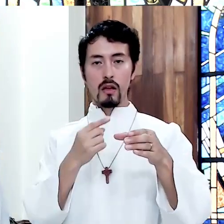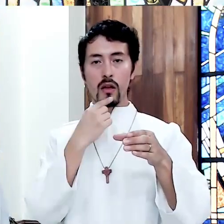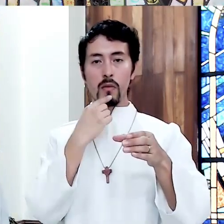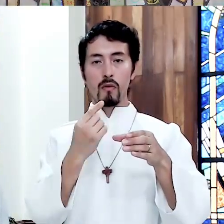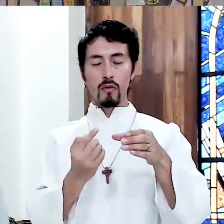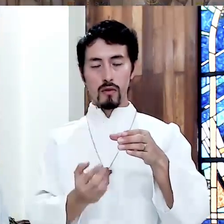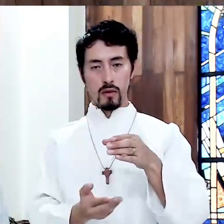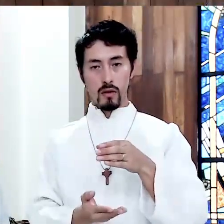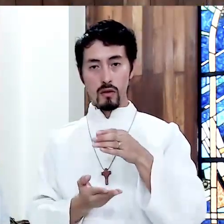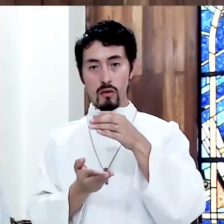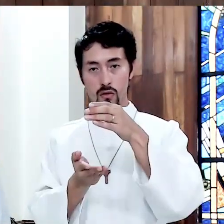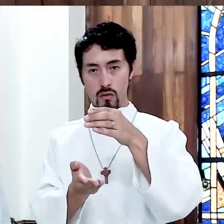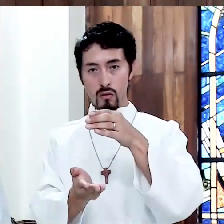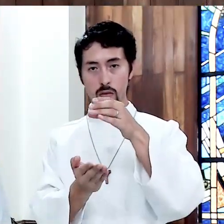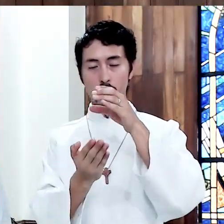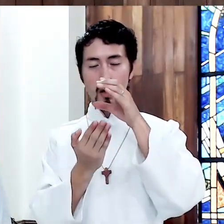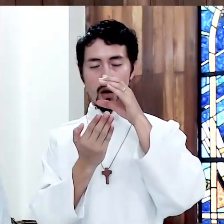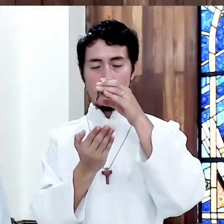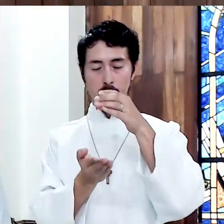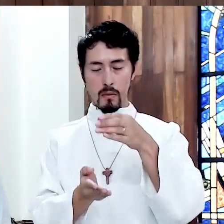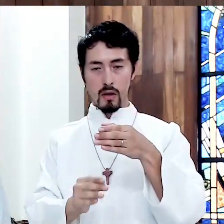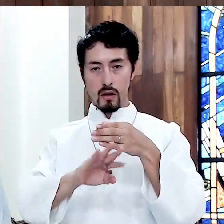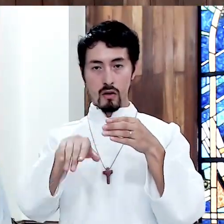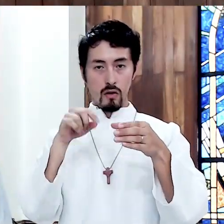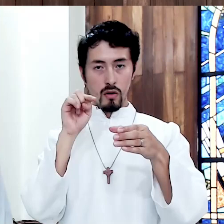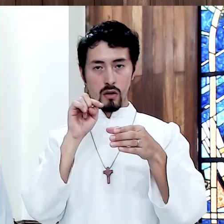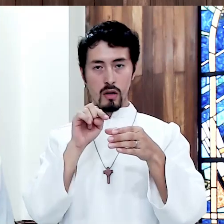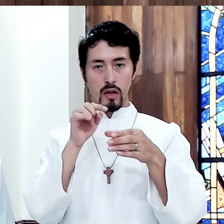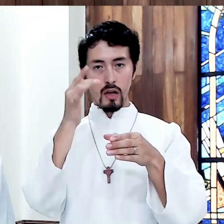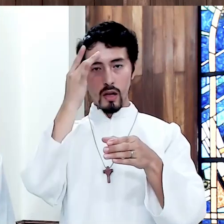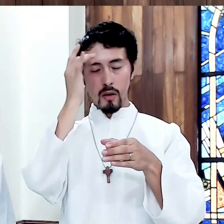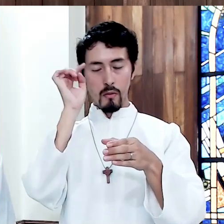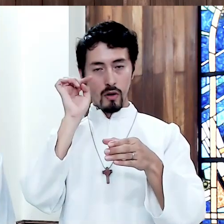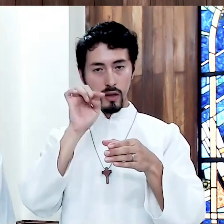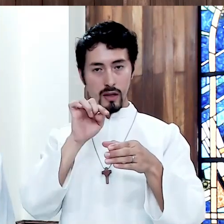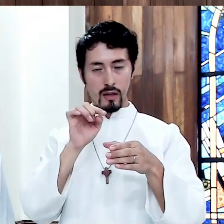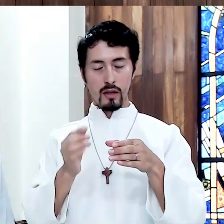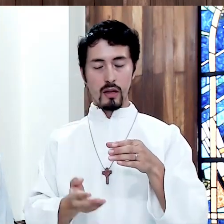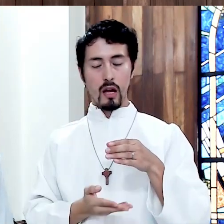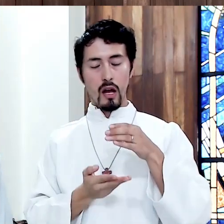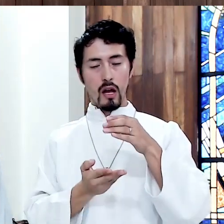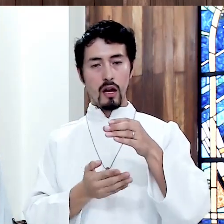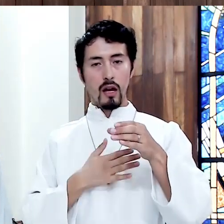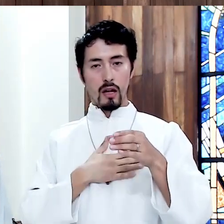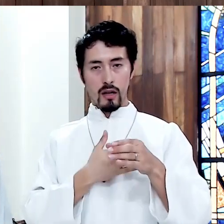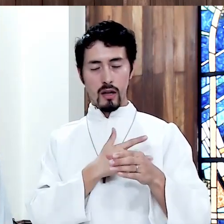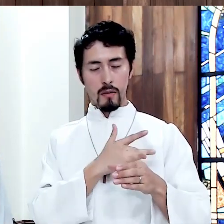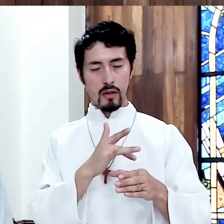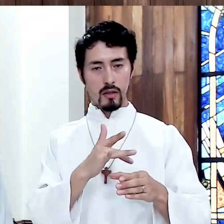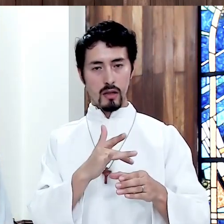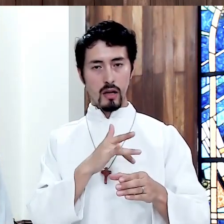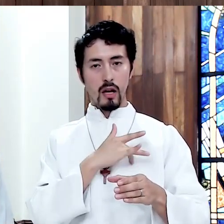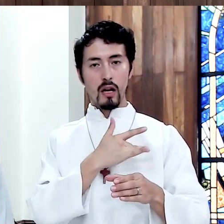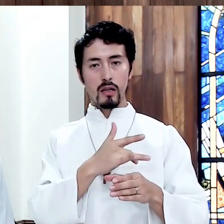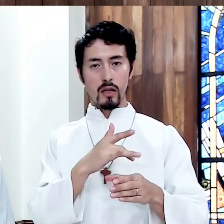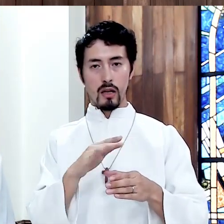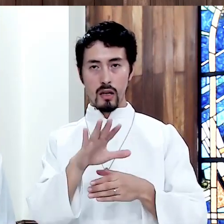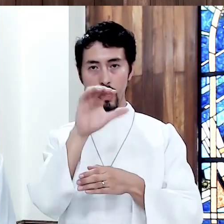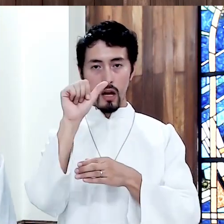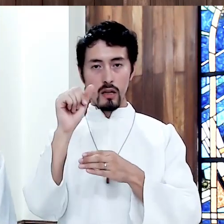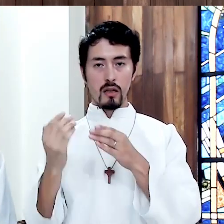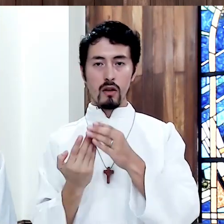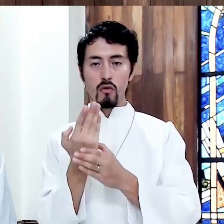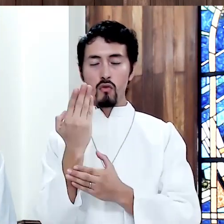diciendo: tomen y beban todos de él, porque ese es el cáliz de mi sangre, sangre